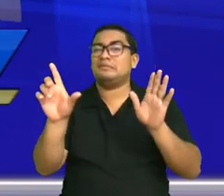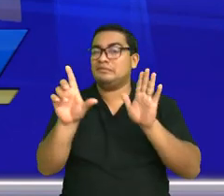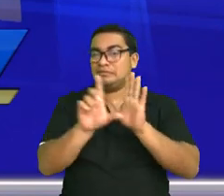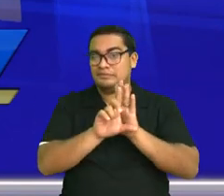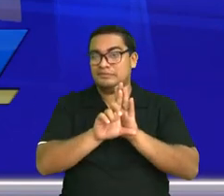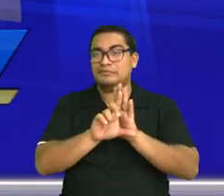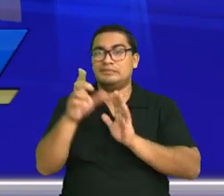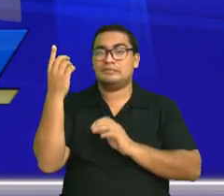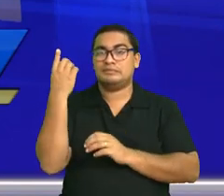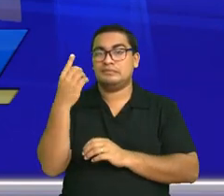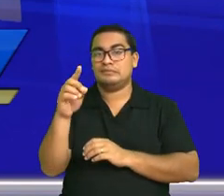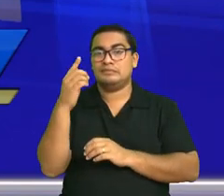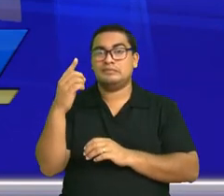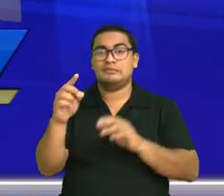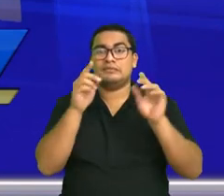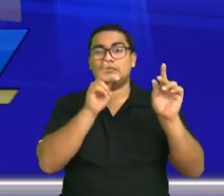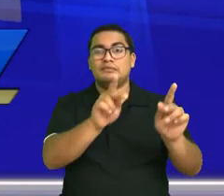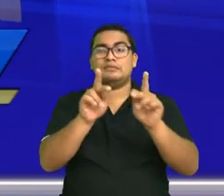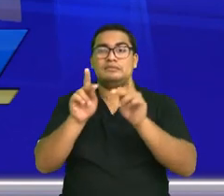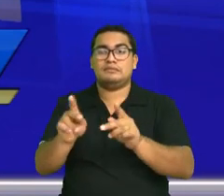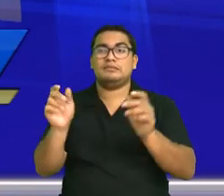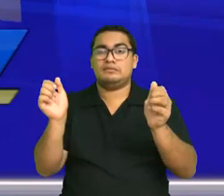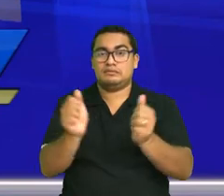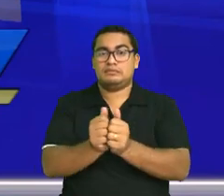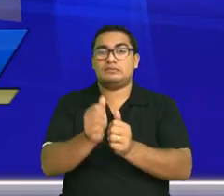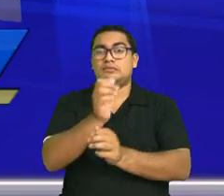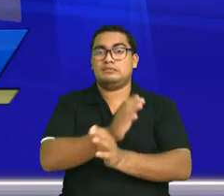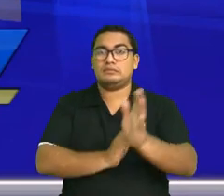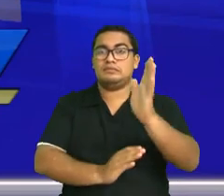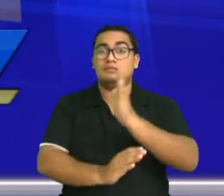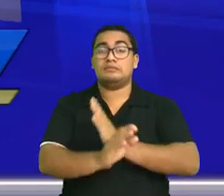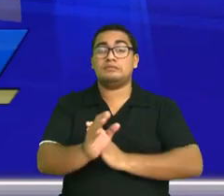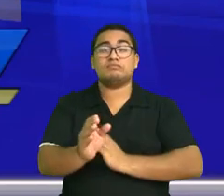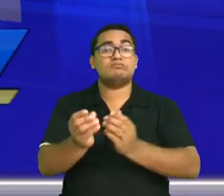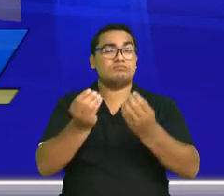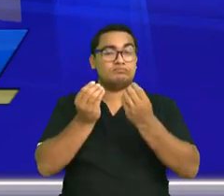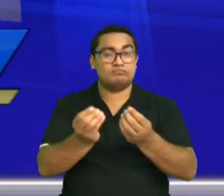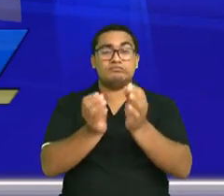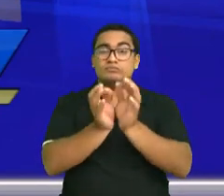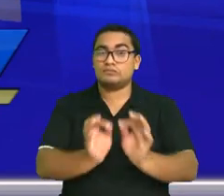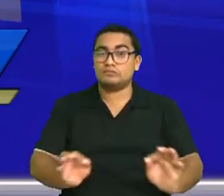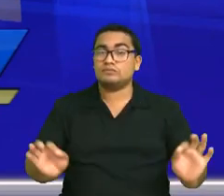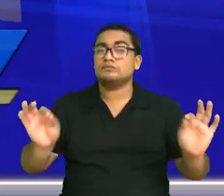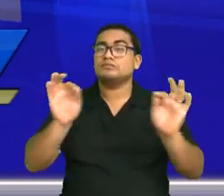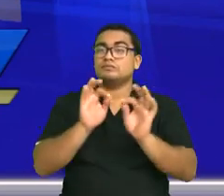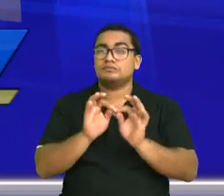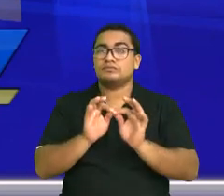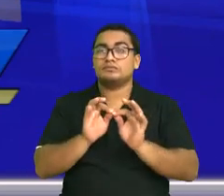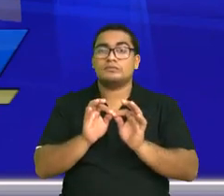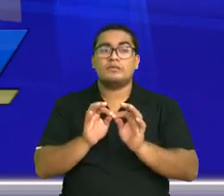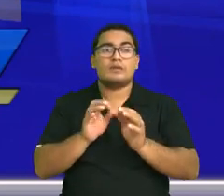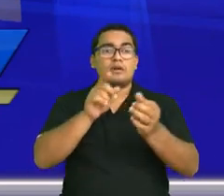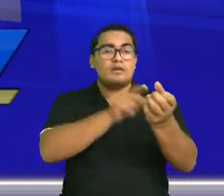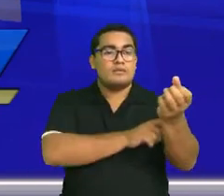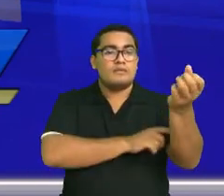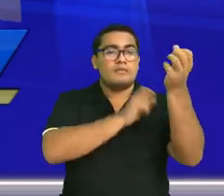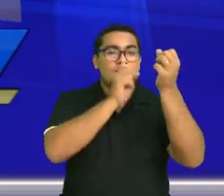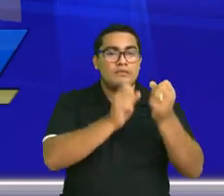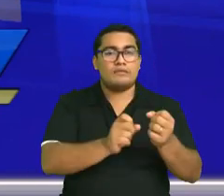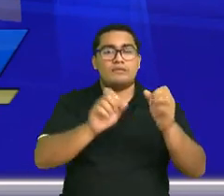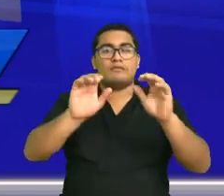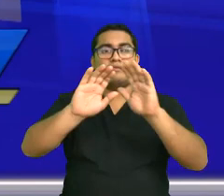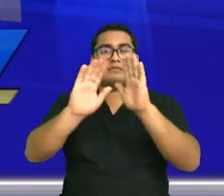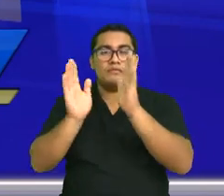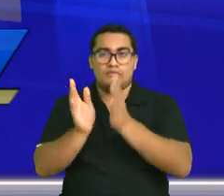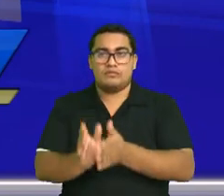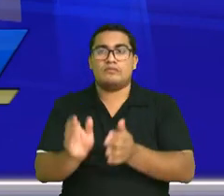derecho a las personas con discapacidad, que es un logro importantísimo para estos hermanos y hermanas,